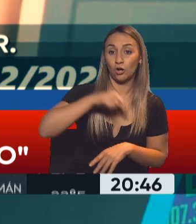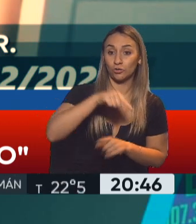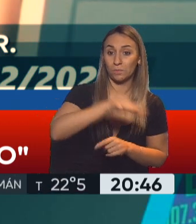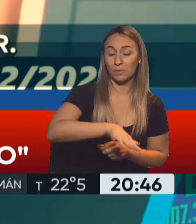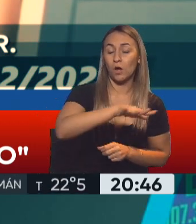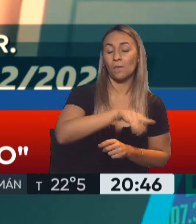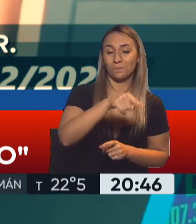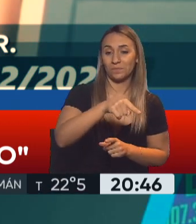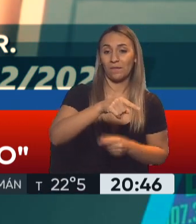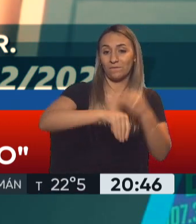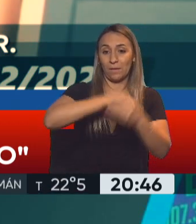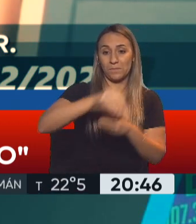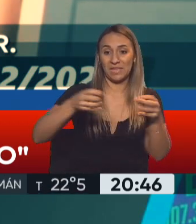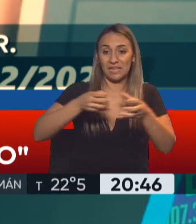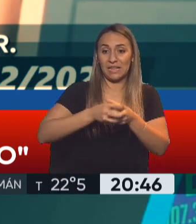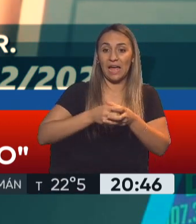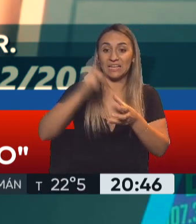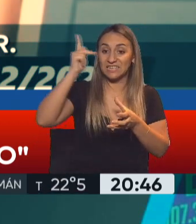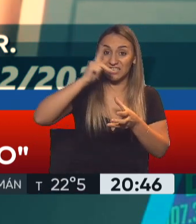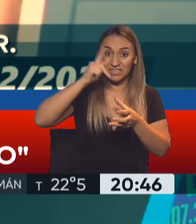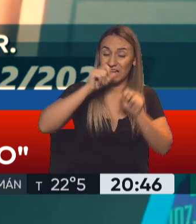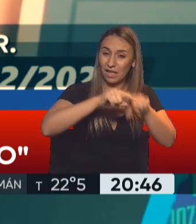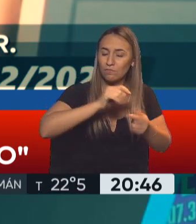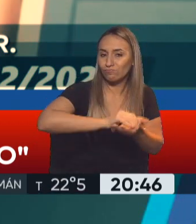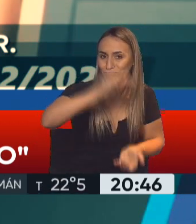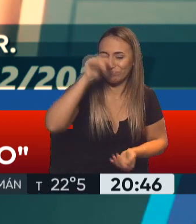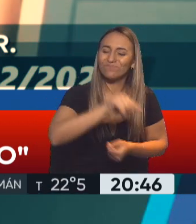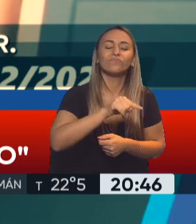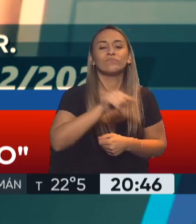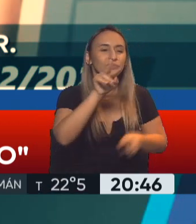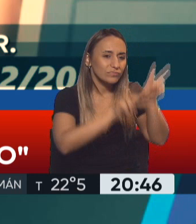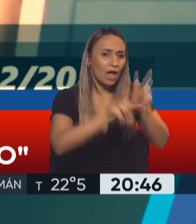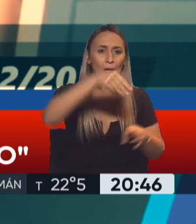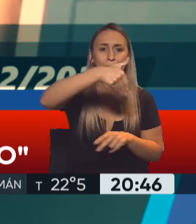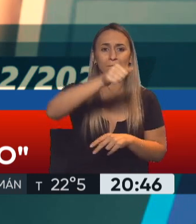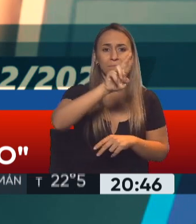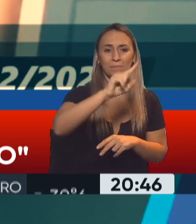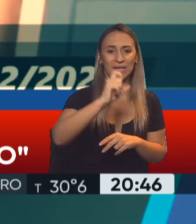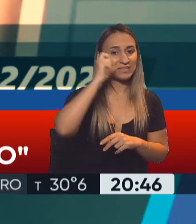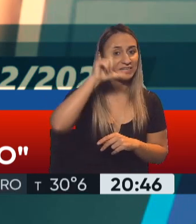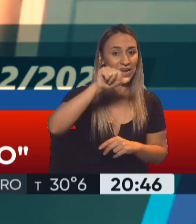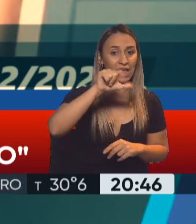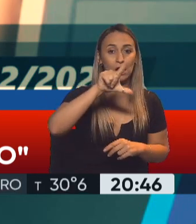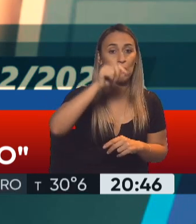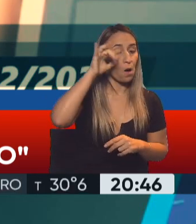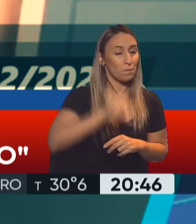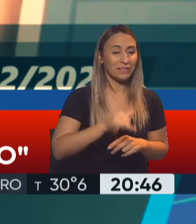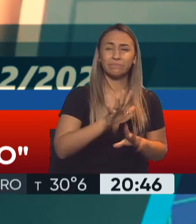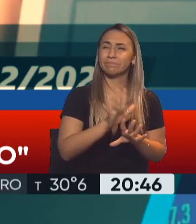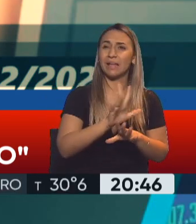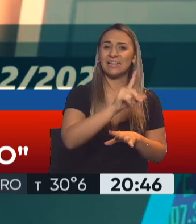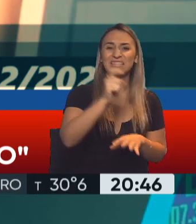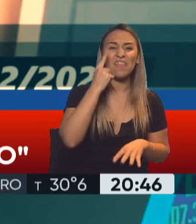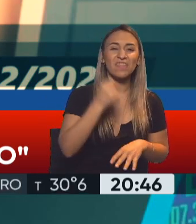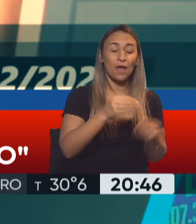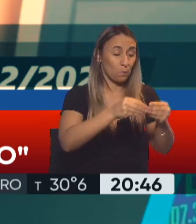es de donde era oriunda la familia kirchner estaban buscando marcela lópez que llevaba más de 100 días desaparecido